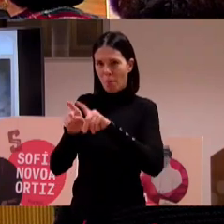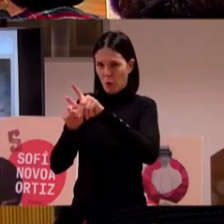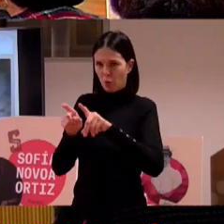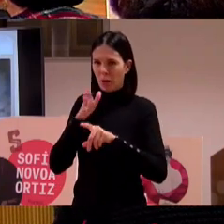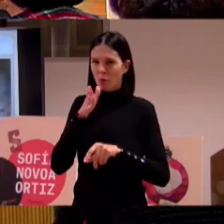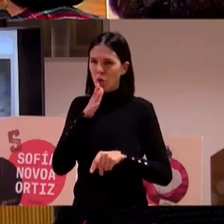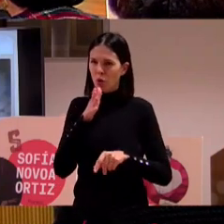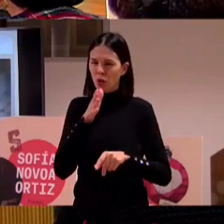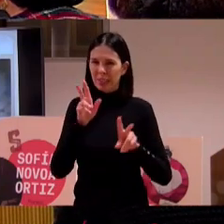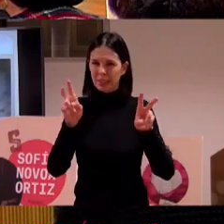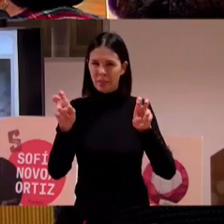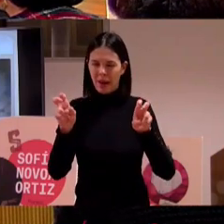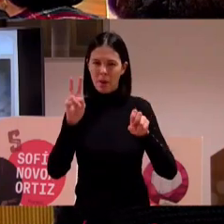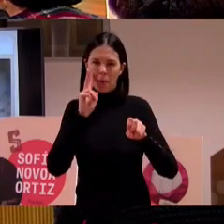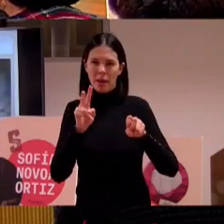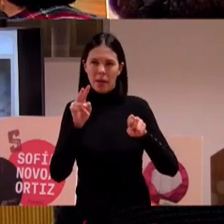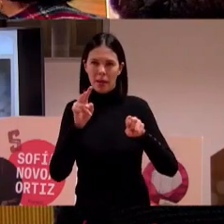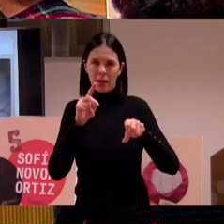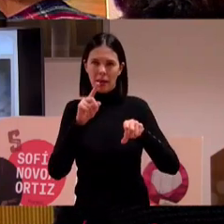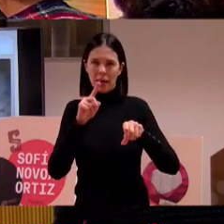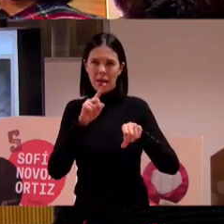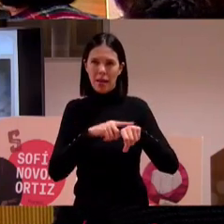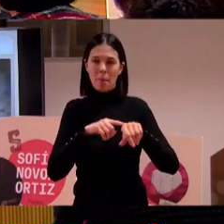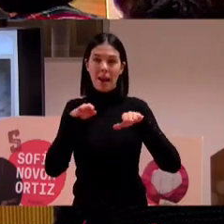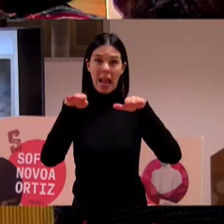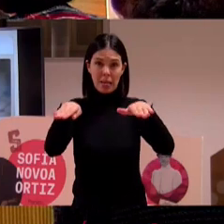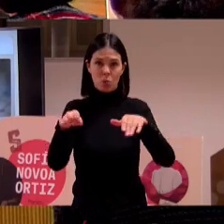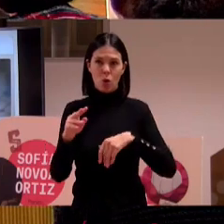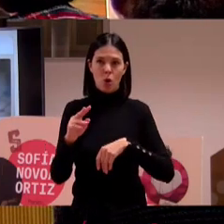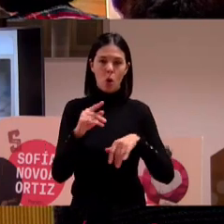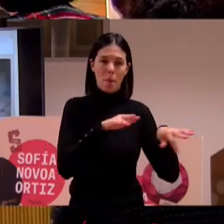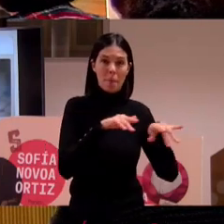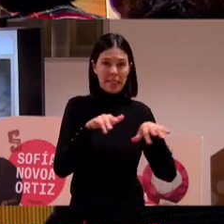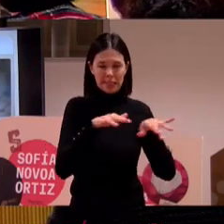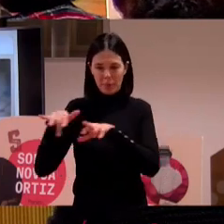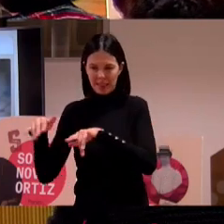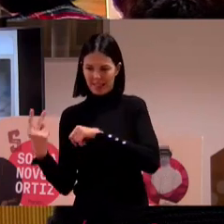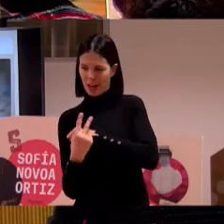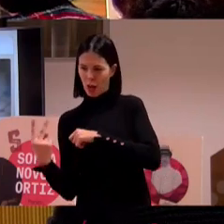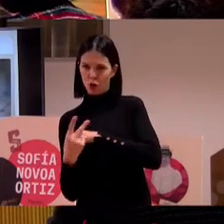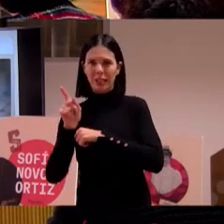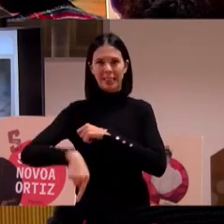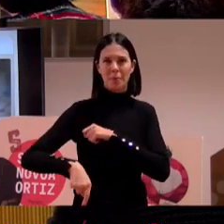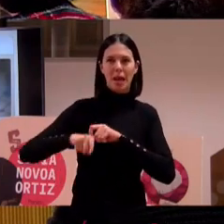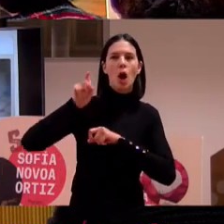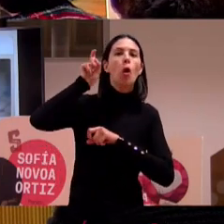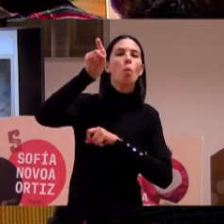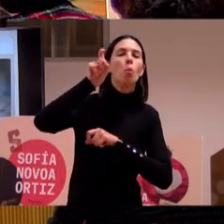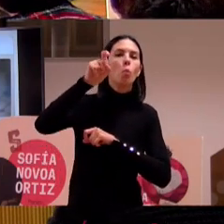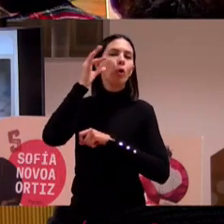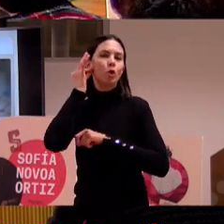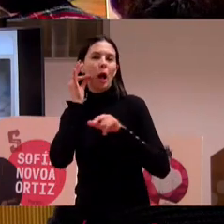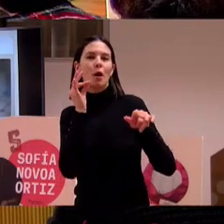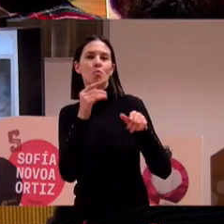debido ao paralelismo, non? Que encontrei entre as dúas, son pianistas, tamén profesoras de música,